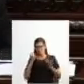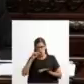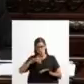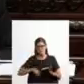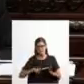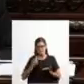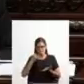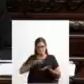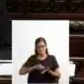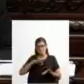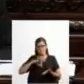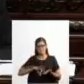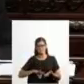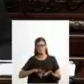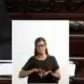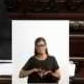tal?